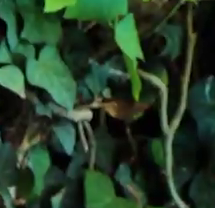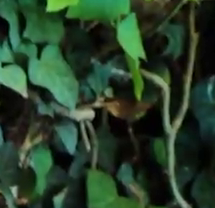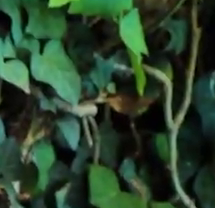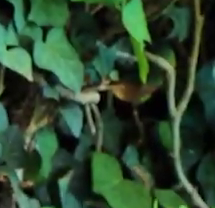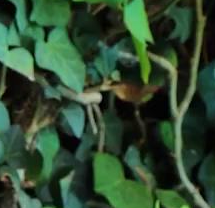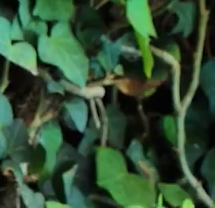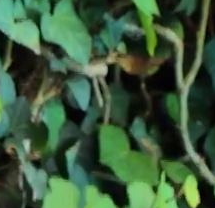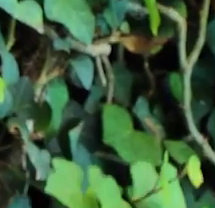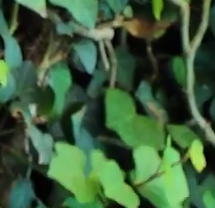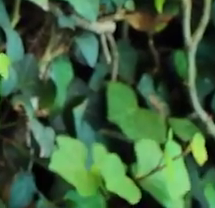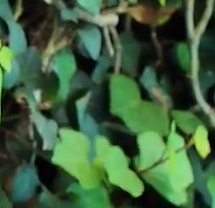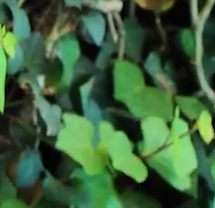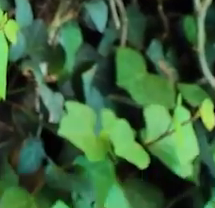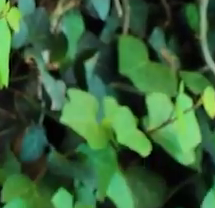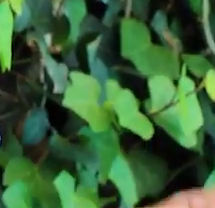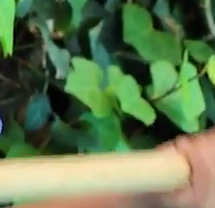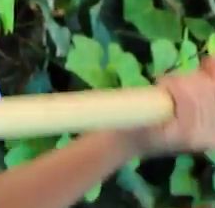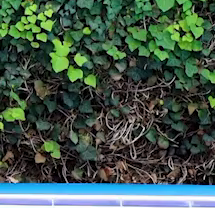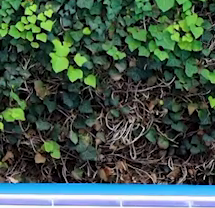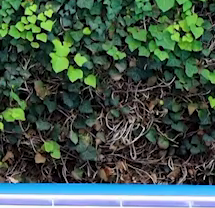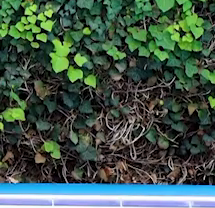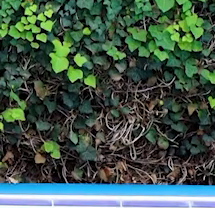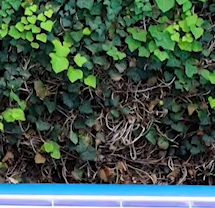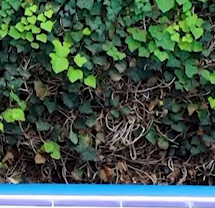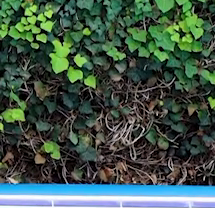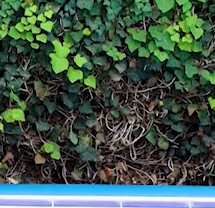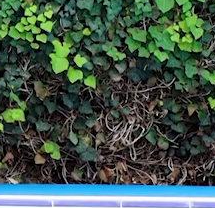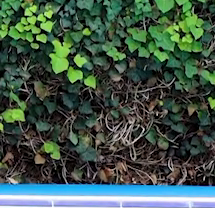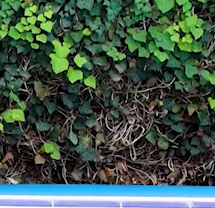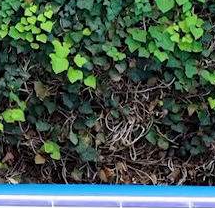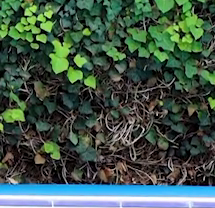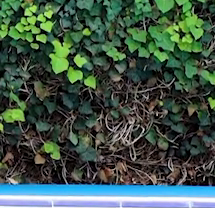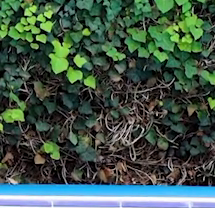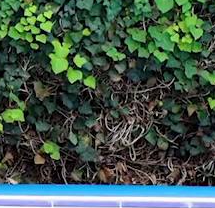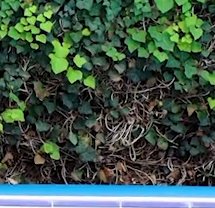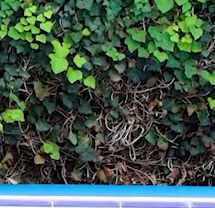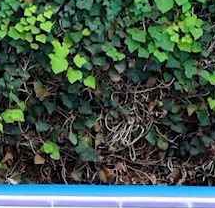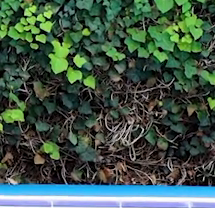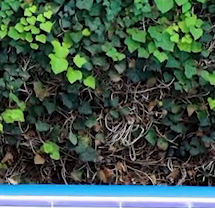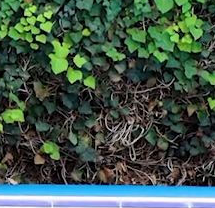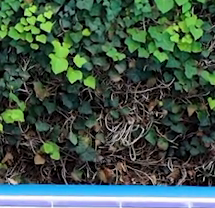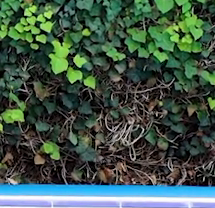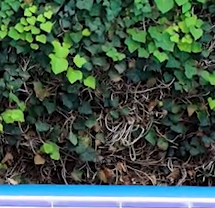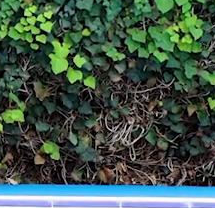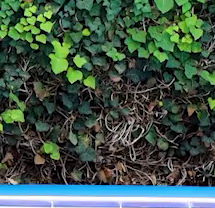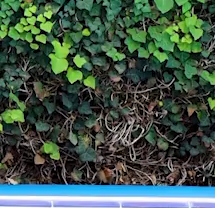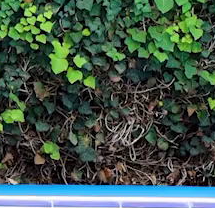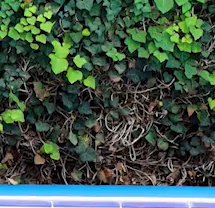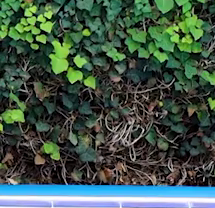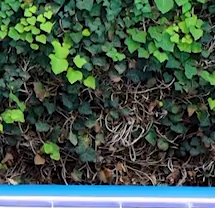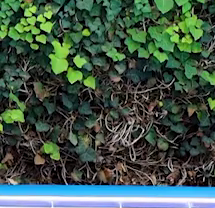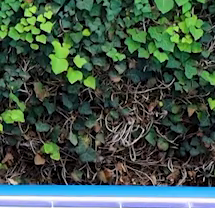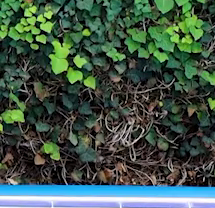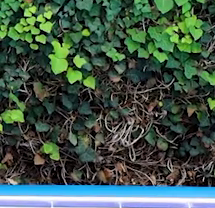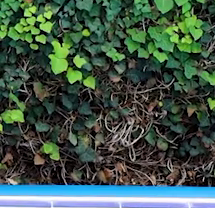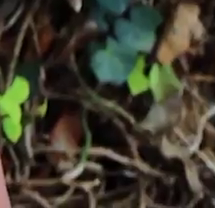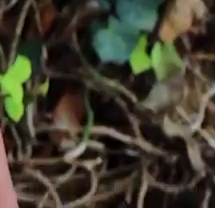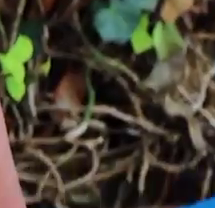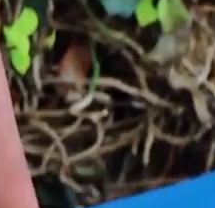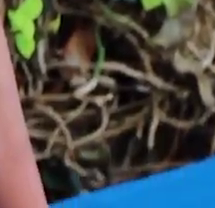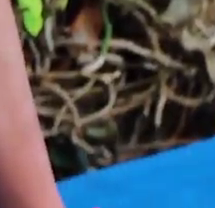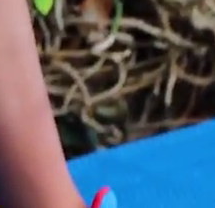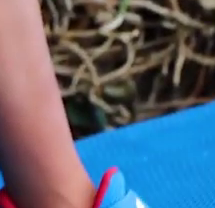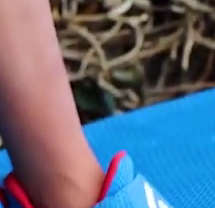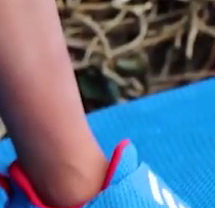seleccionamos y estiramos estiramos perfectamente bien los brazos 3